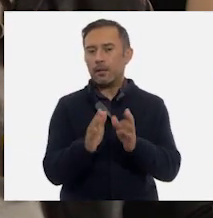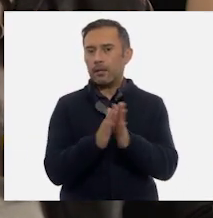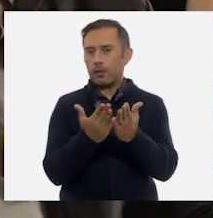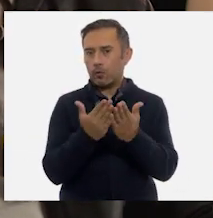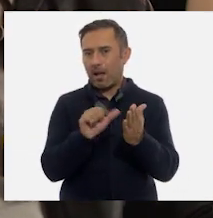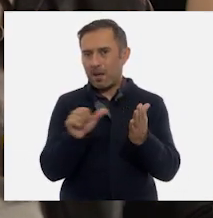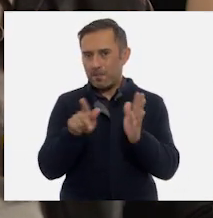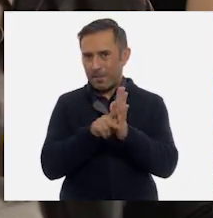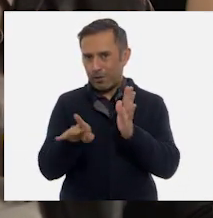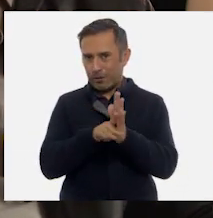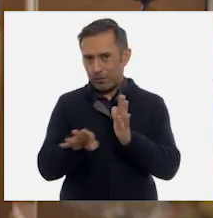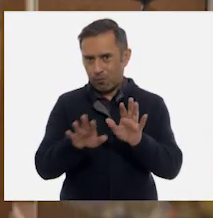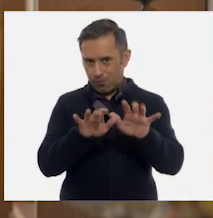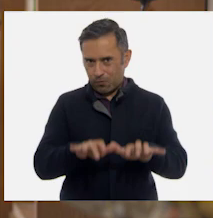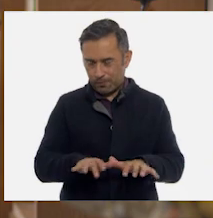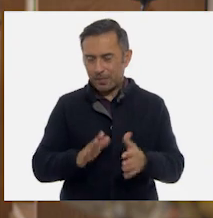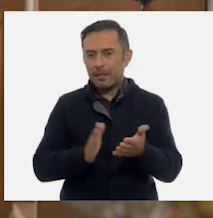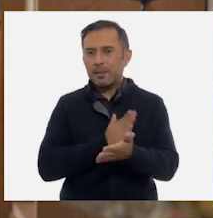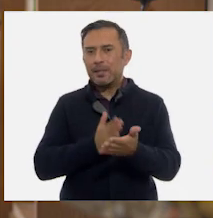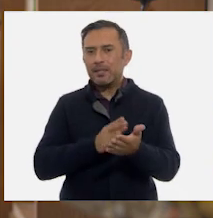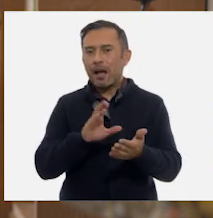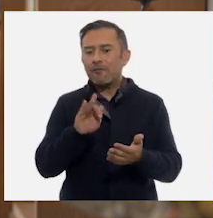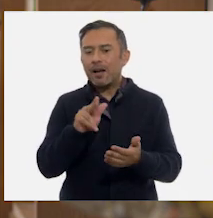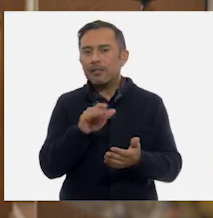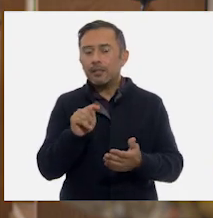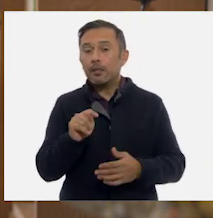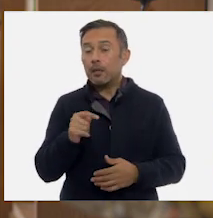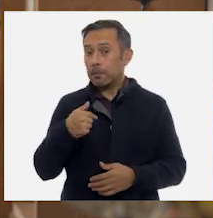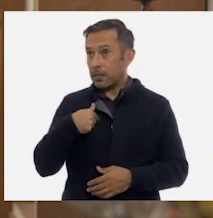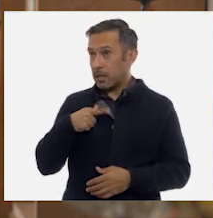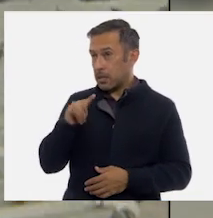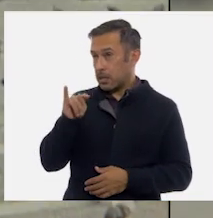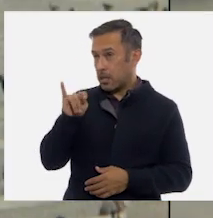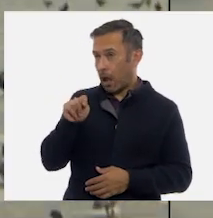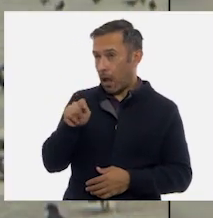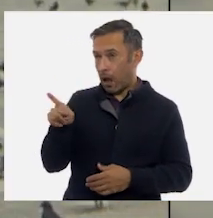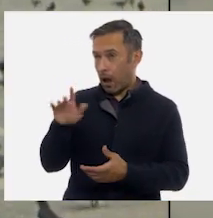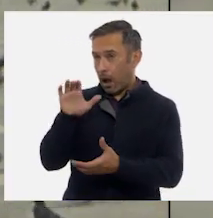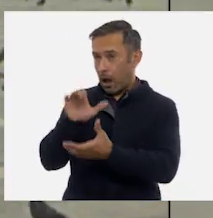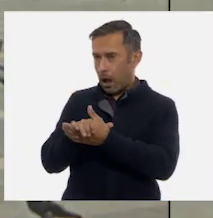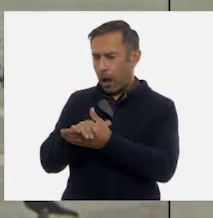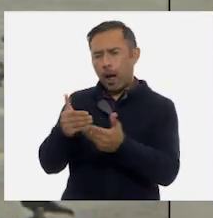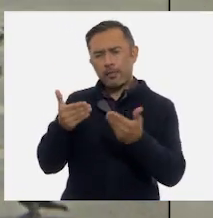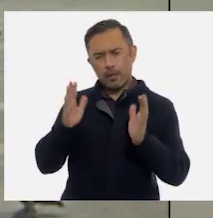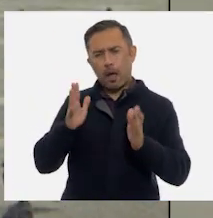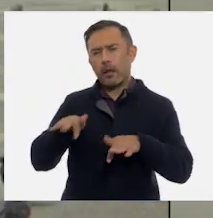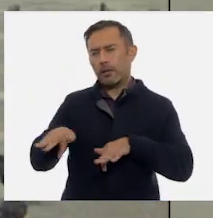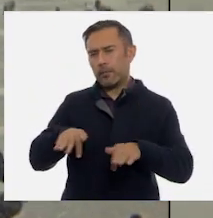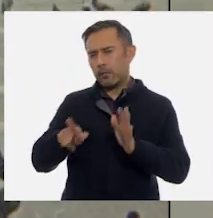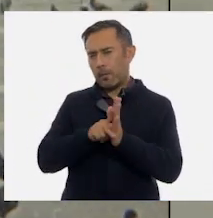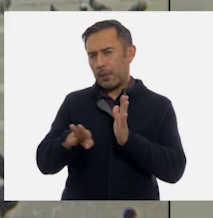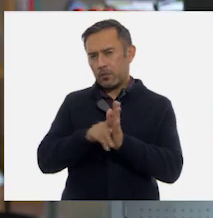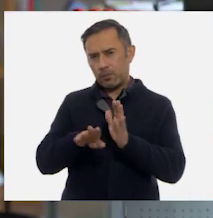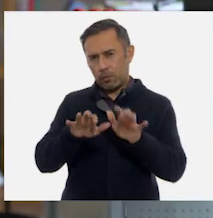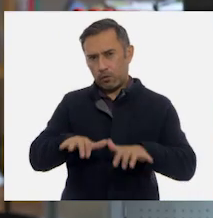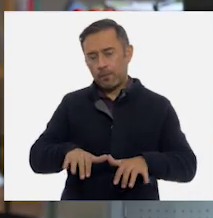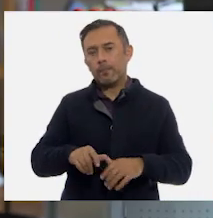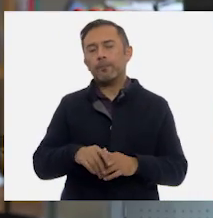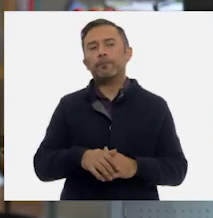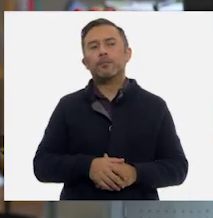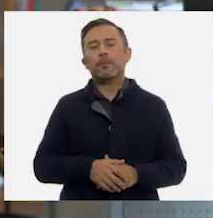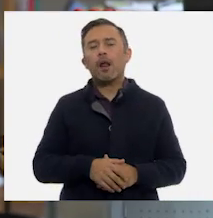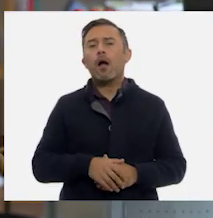empieza en la revista Así. Mi tía empezó a hacer periodismo desde antes de casarse. Entrevistas, posteriormente algunos artículos. Era